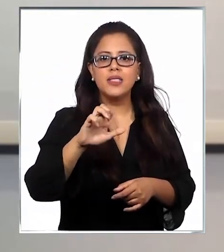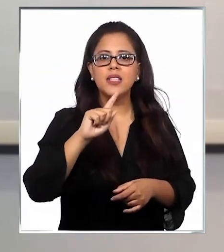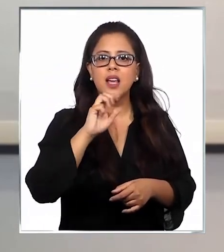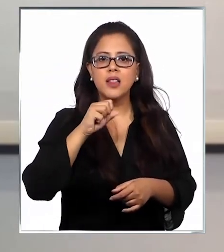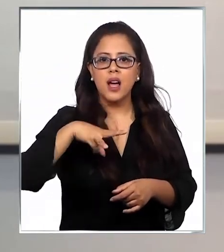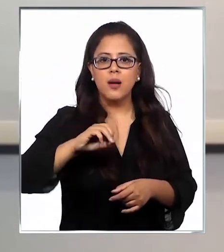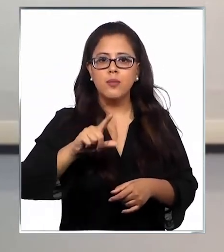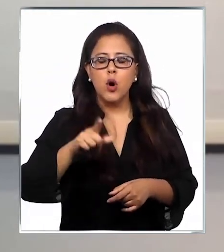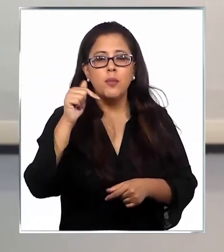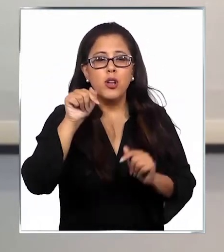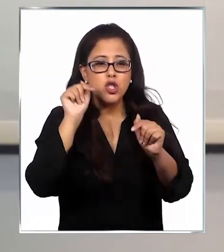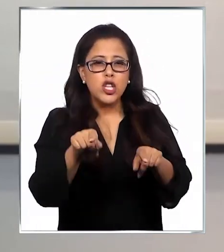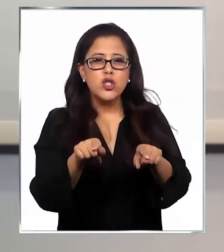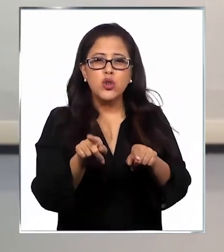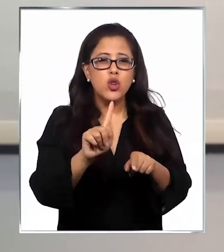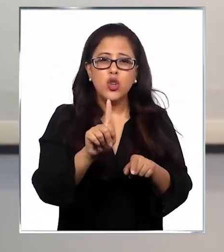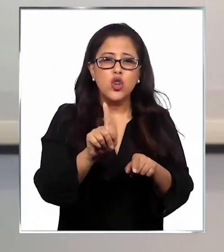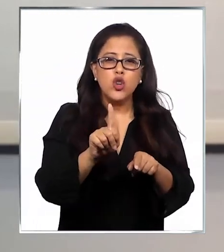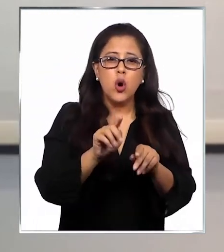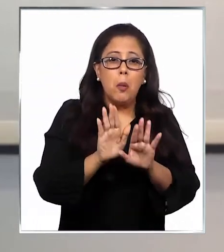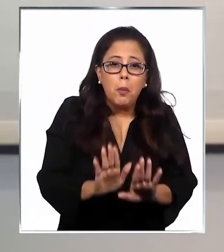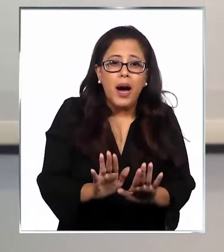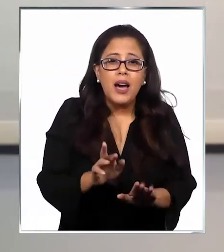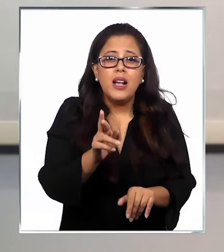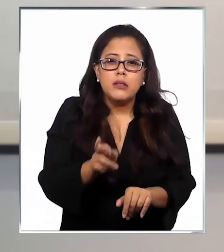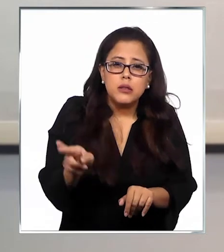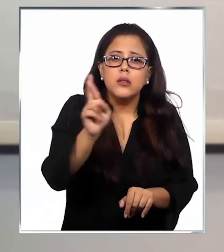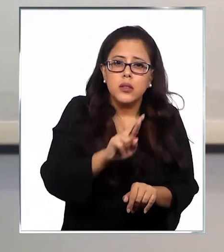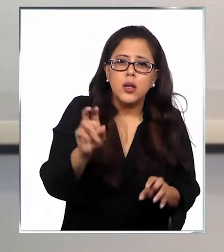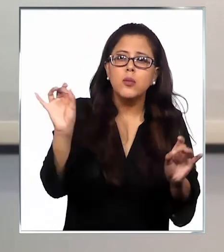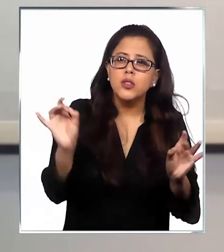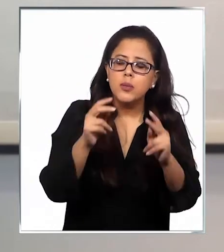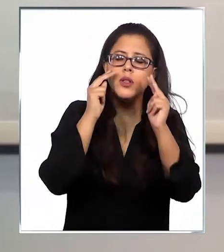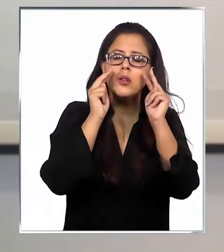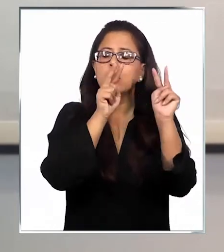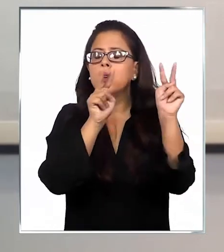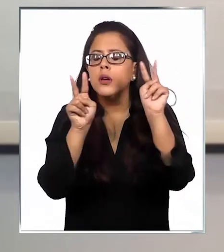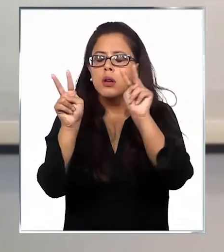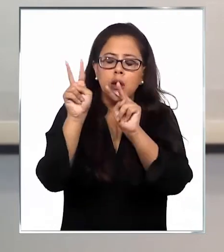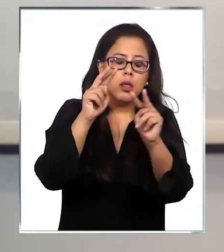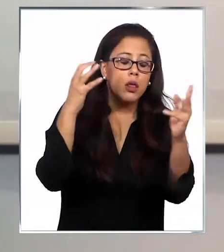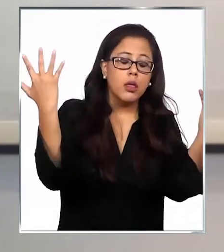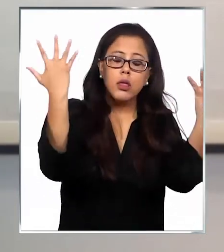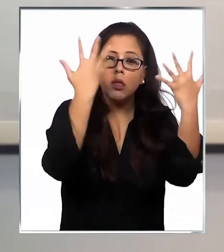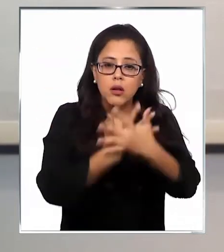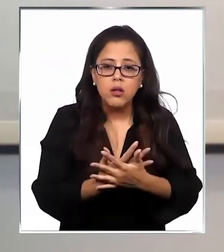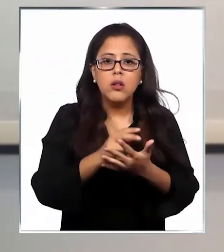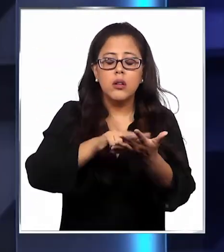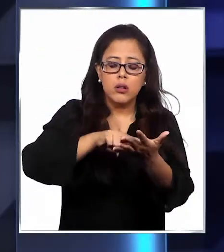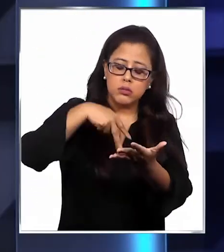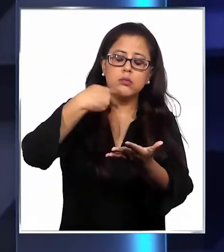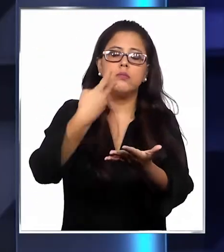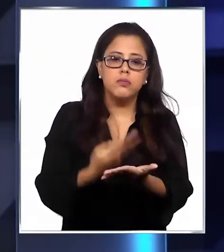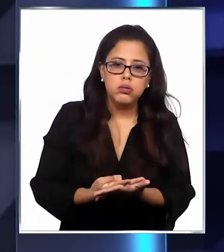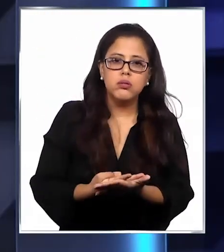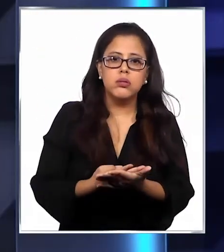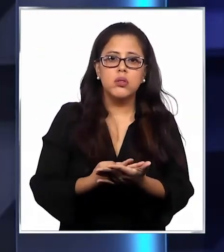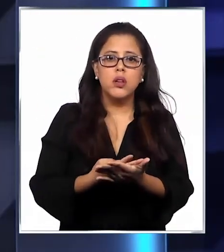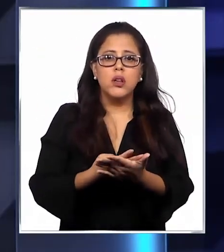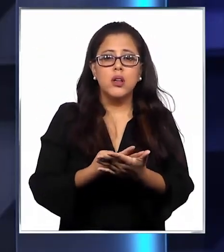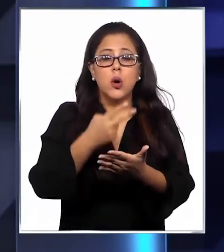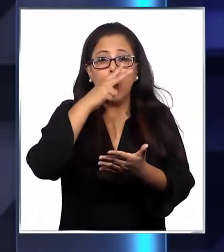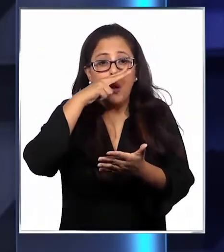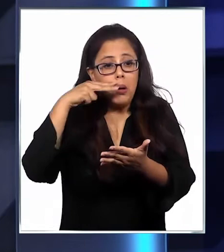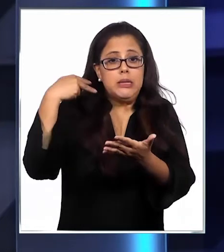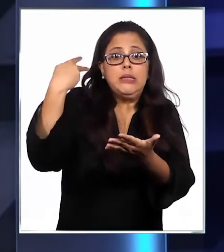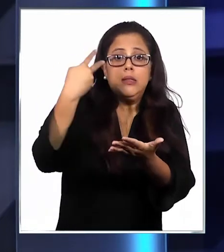ceden, empiezan a repercutir en mi estado general, hacen que yo me pierda, me confunda, que tenga alguna caída, que pierda el conocimiento, son